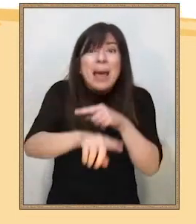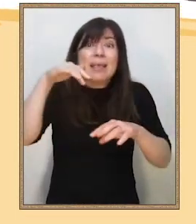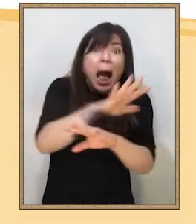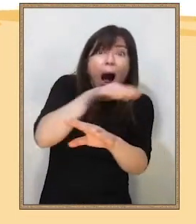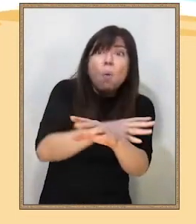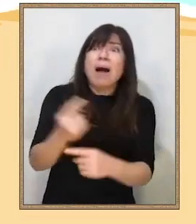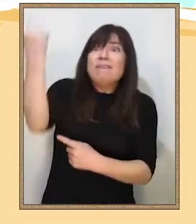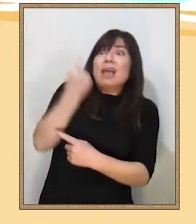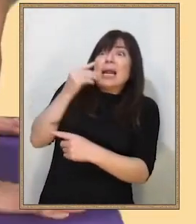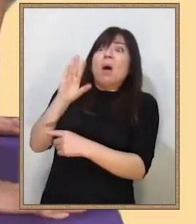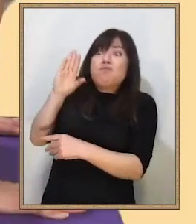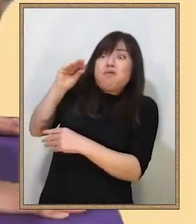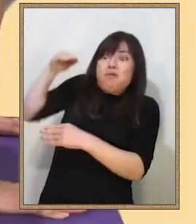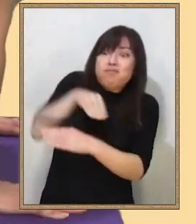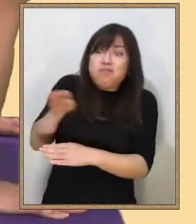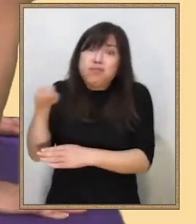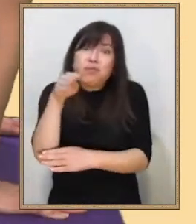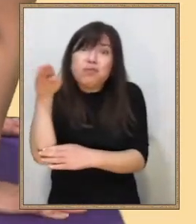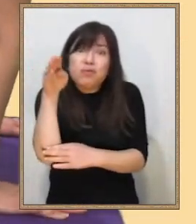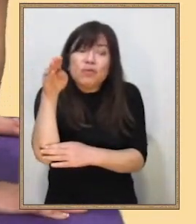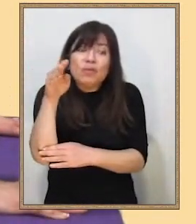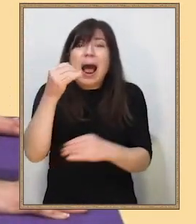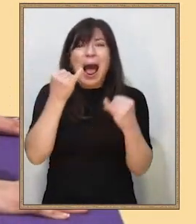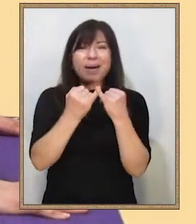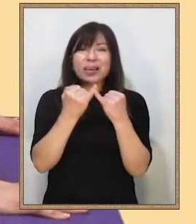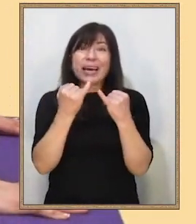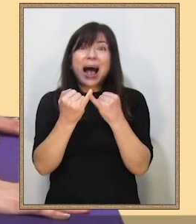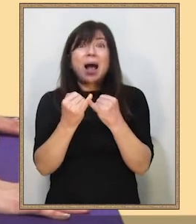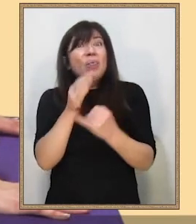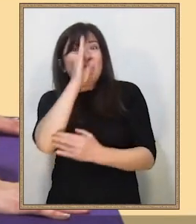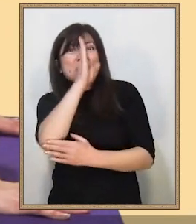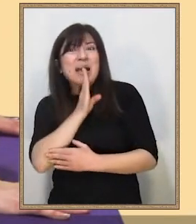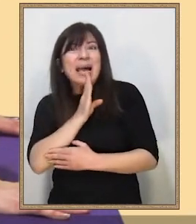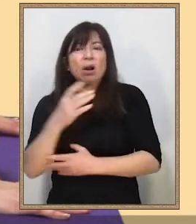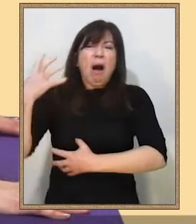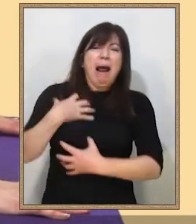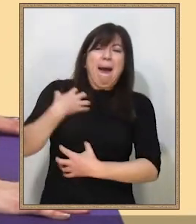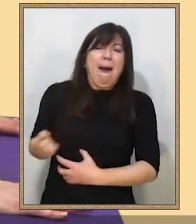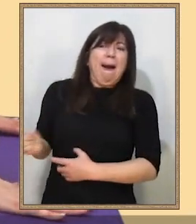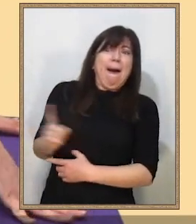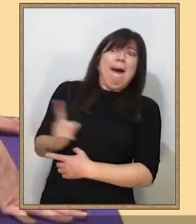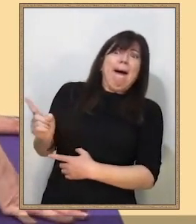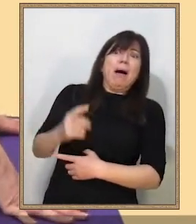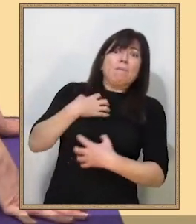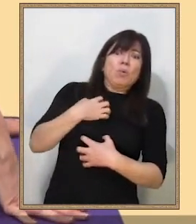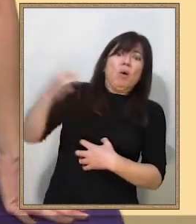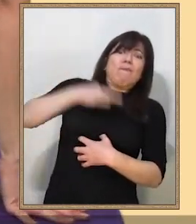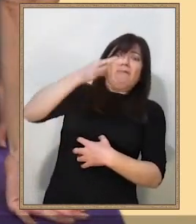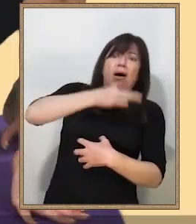Y viene una serpiente. Shh, amiga de un perro que se rasca la pulga.